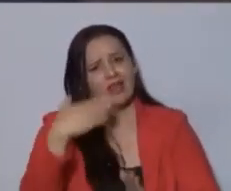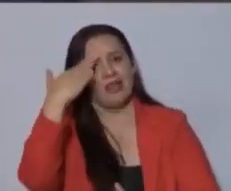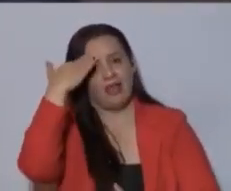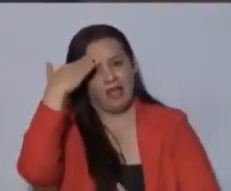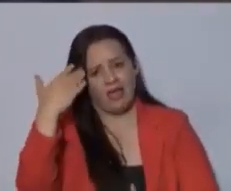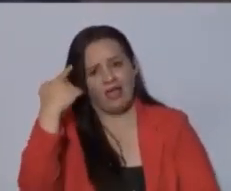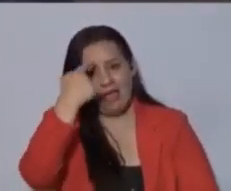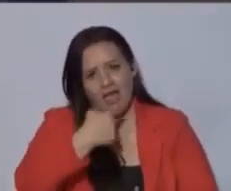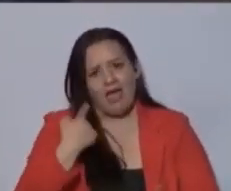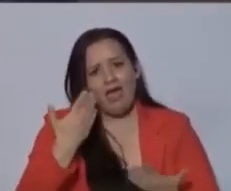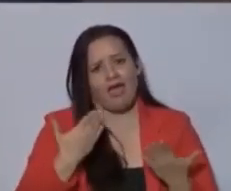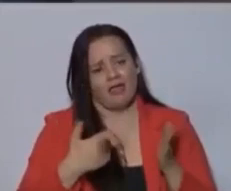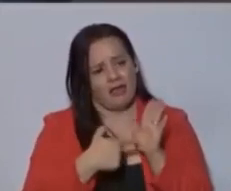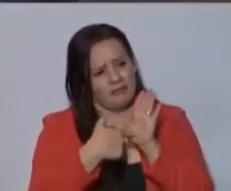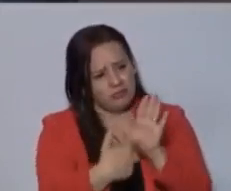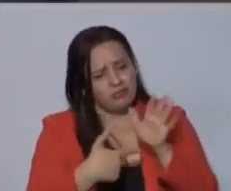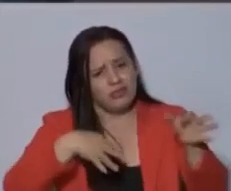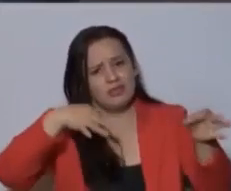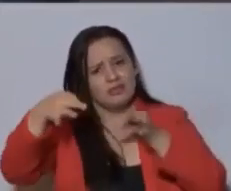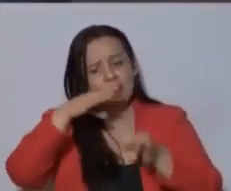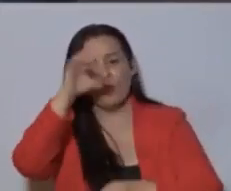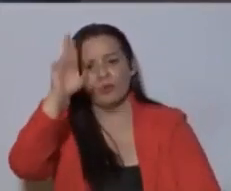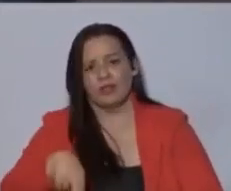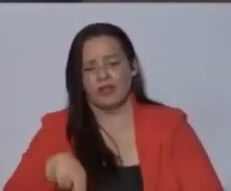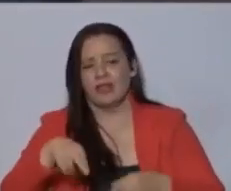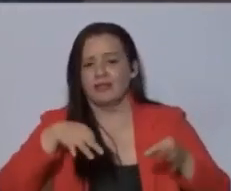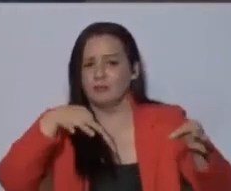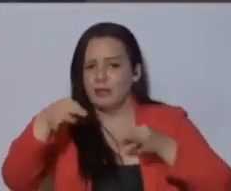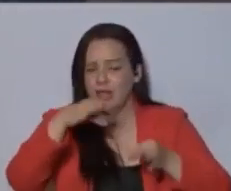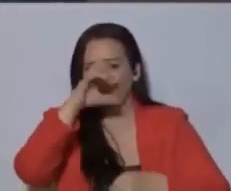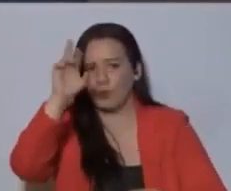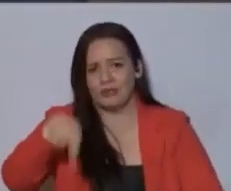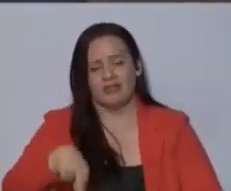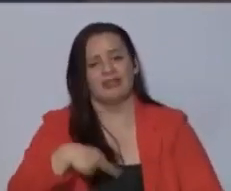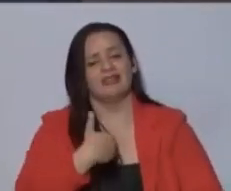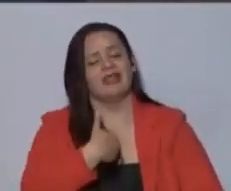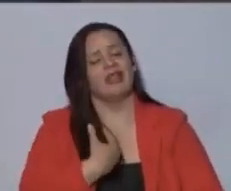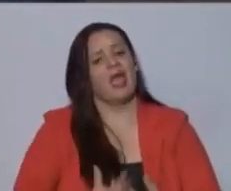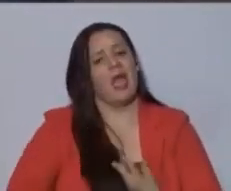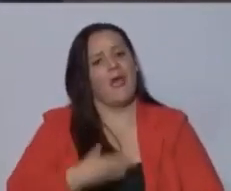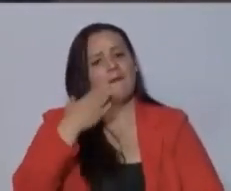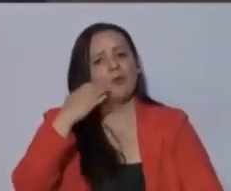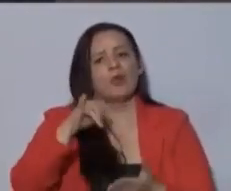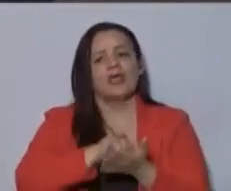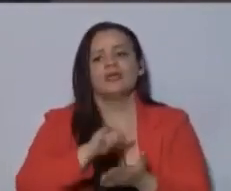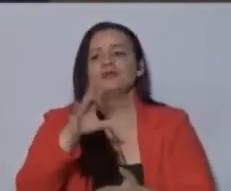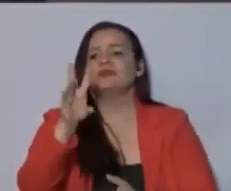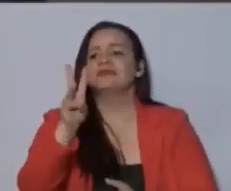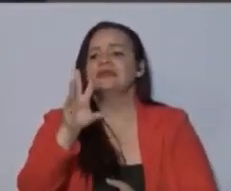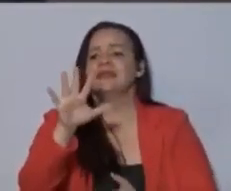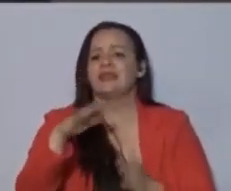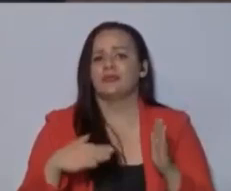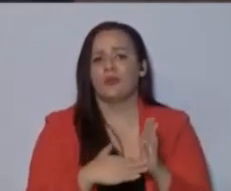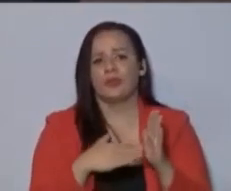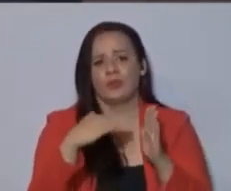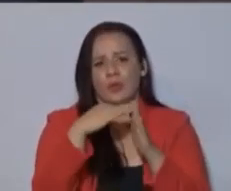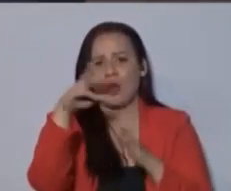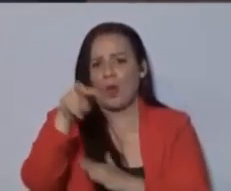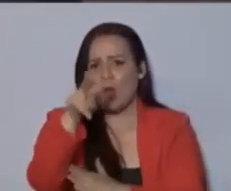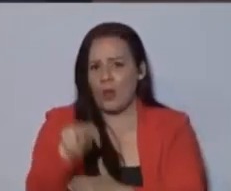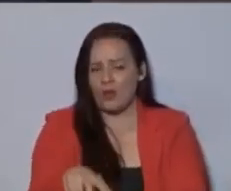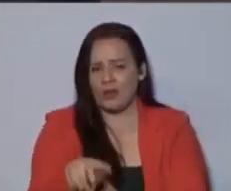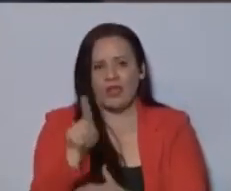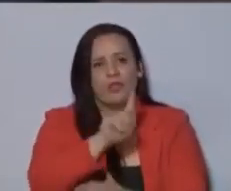al pueblo de Costa Rica y explíquele al pueblo de Costa Rica que tiene hambre por qué esos 65,000 millones de